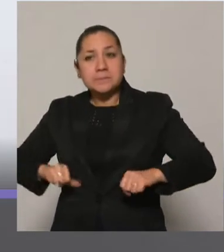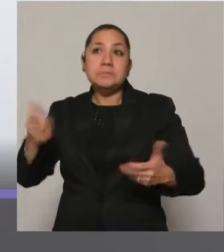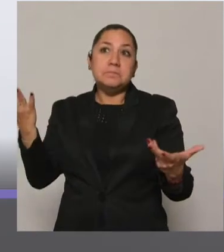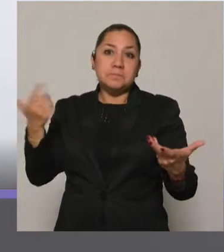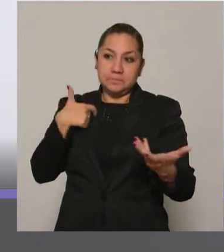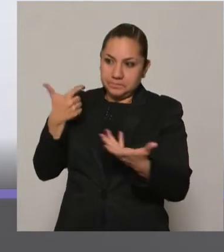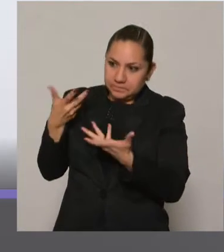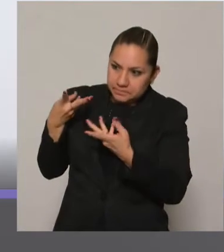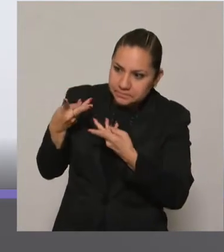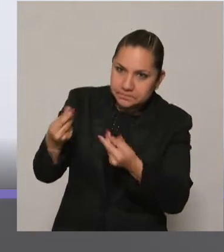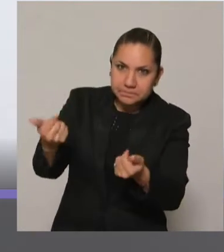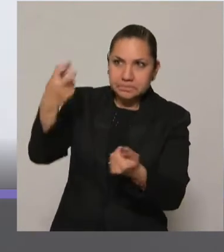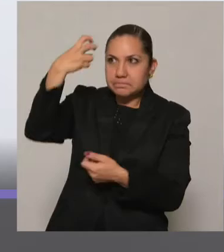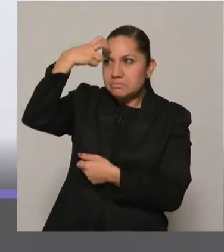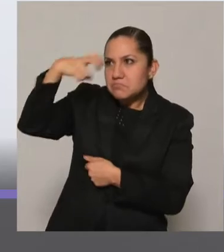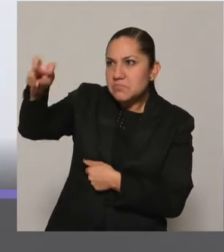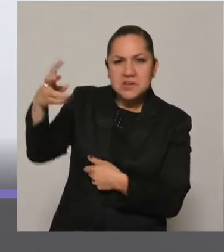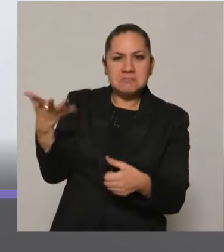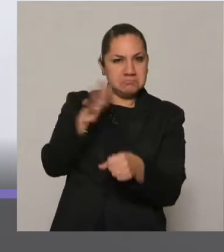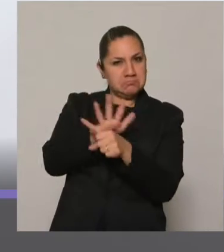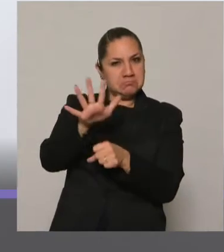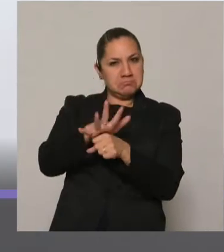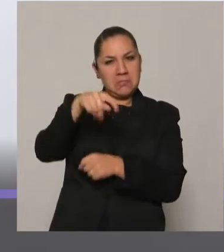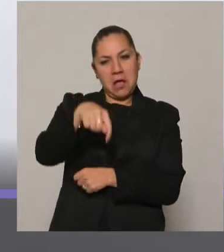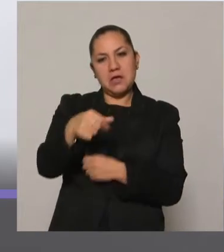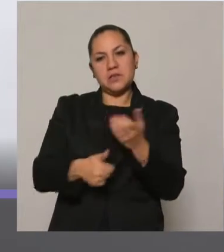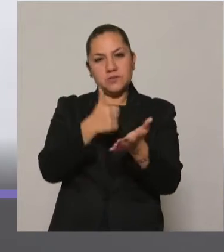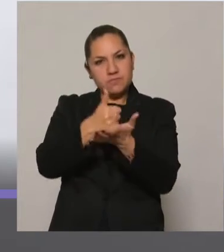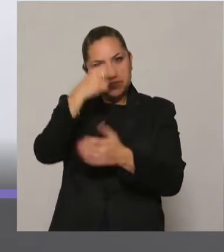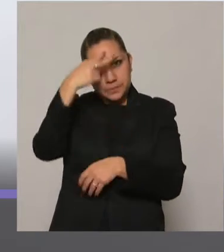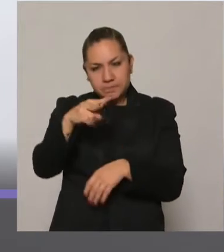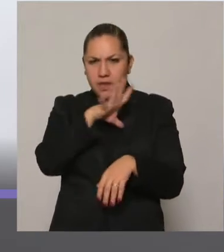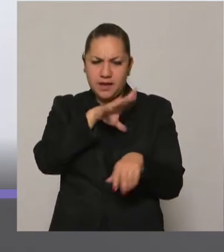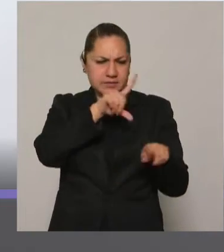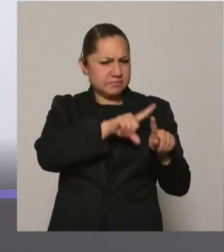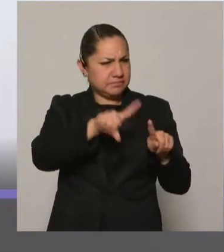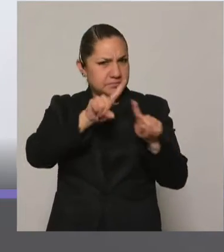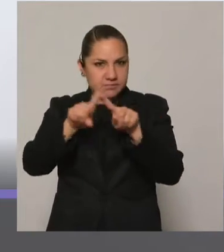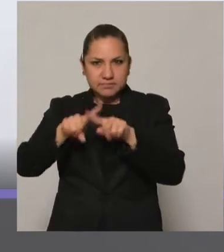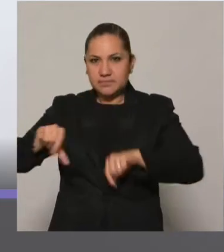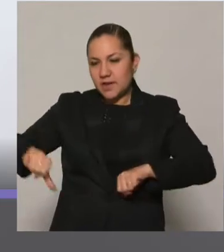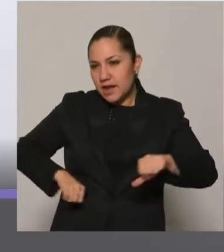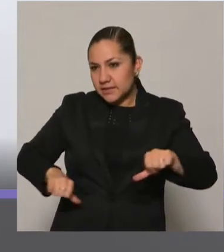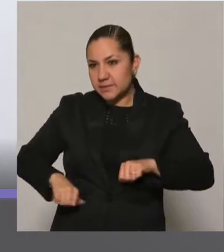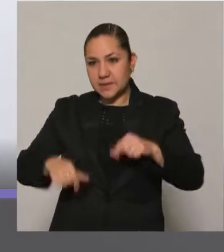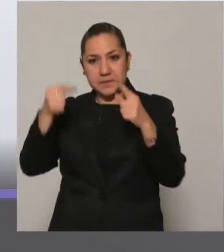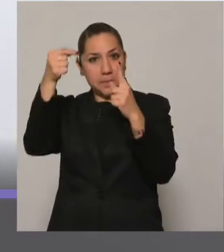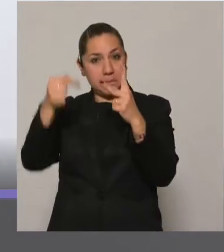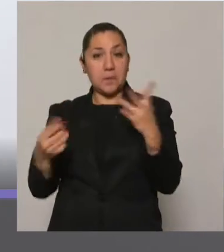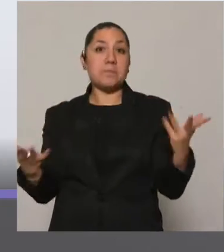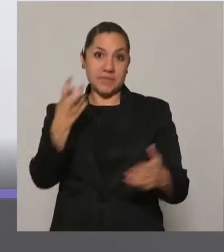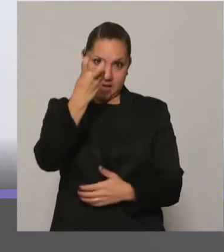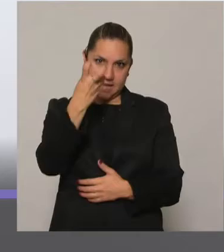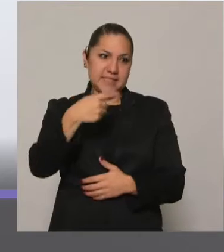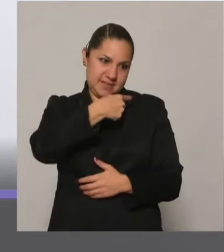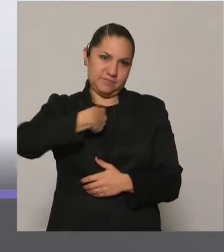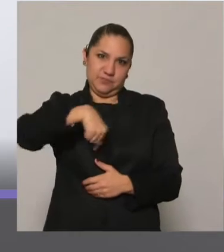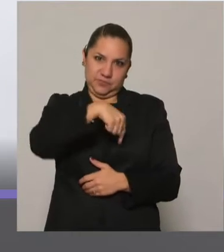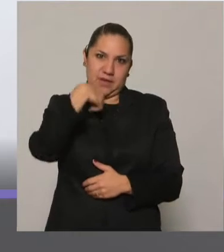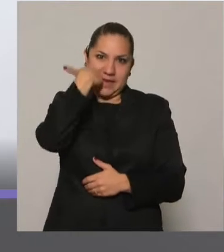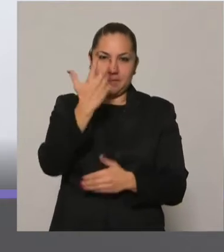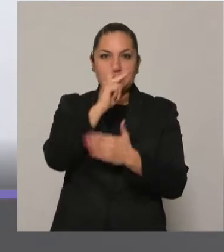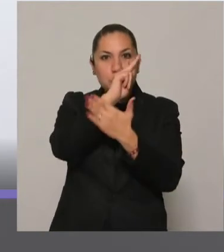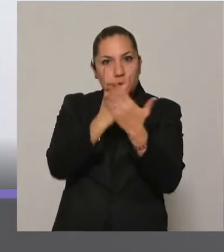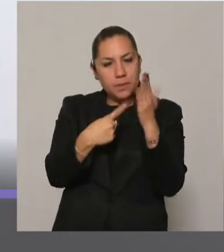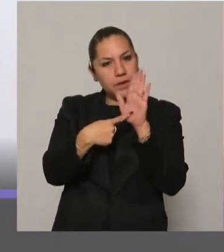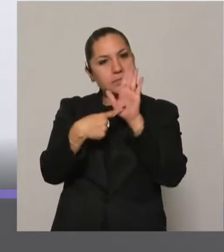dinero. Yo creo que esto me parece muy valioso y por eso es que le hemos dedicado todo este programa a qué hacer ahora, a dónde ir y con